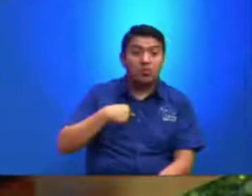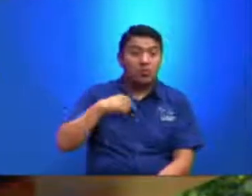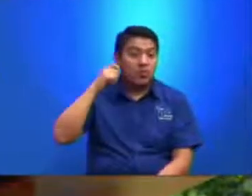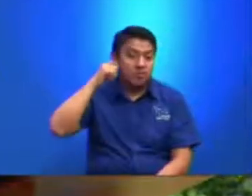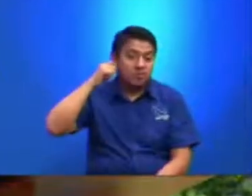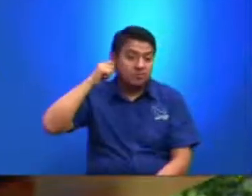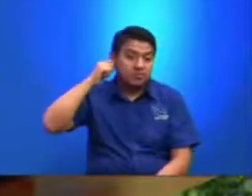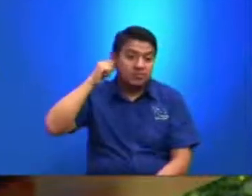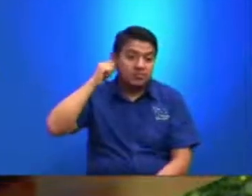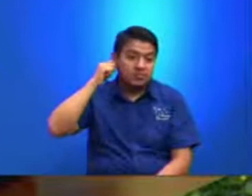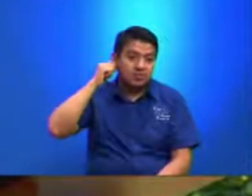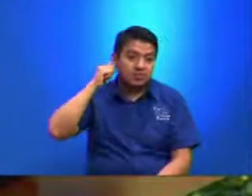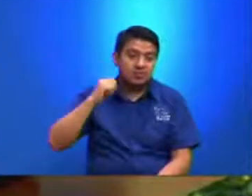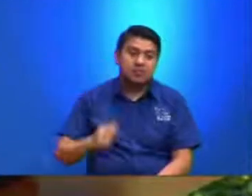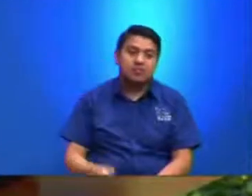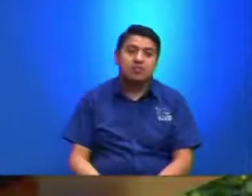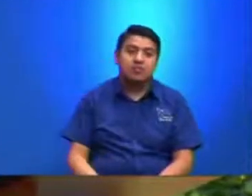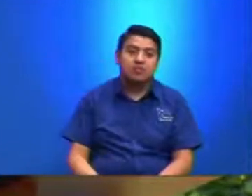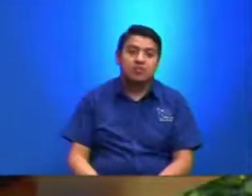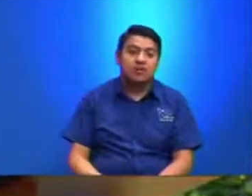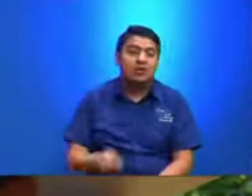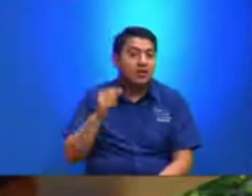le horadan la oreja